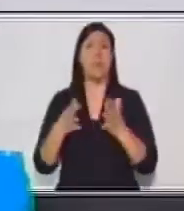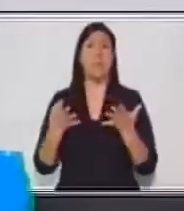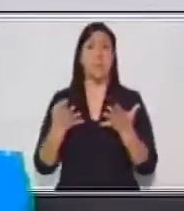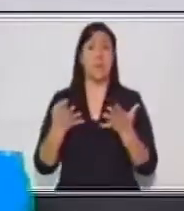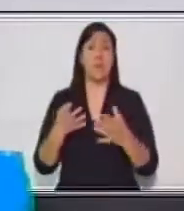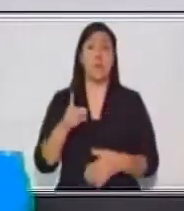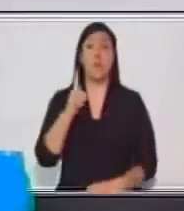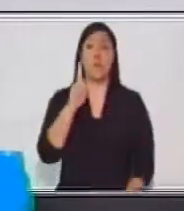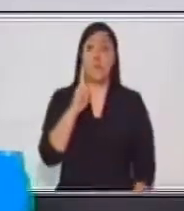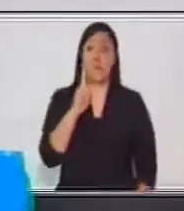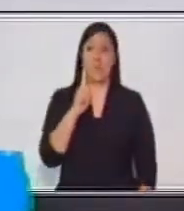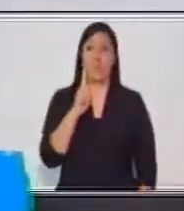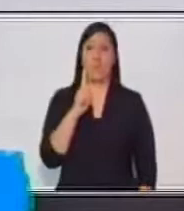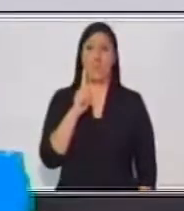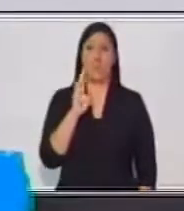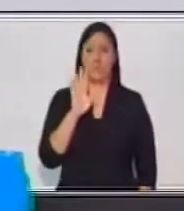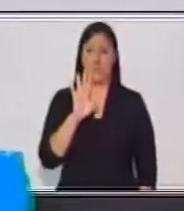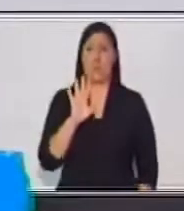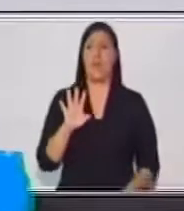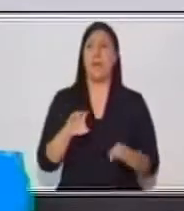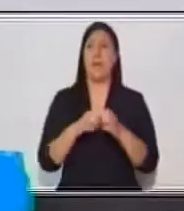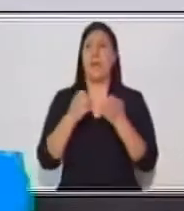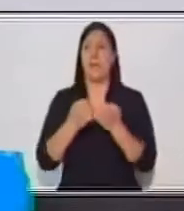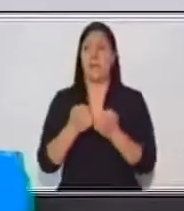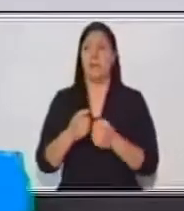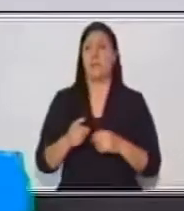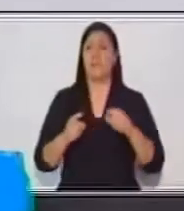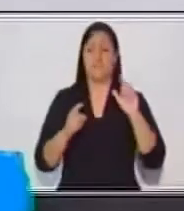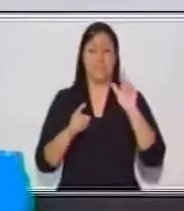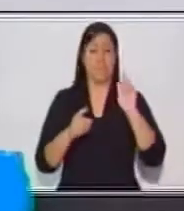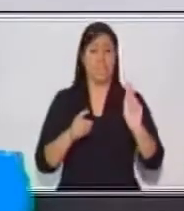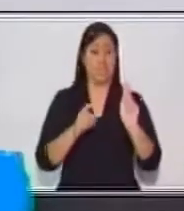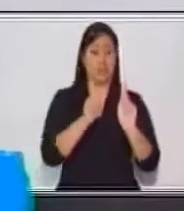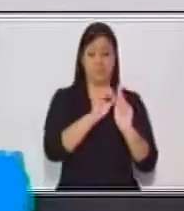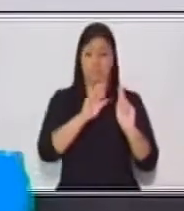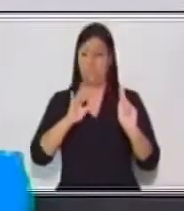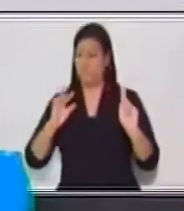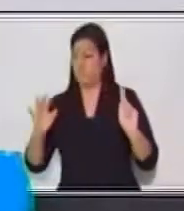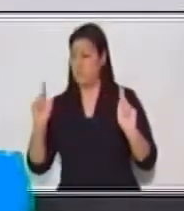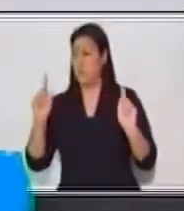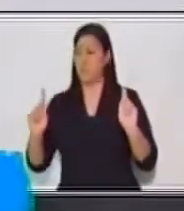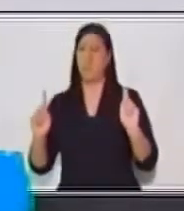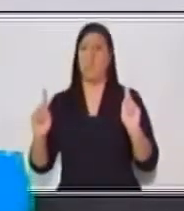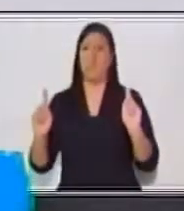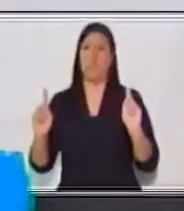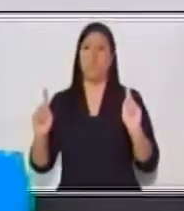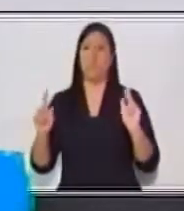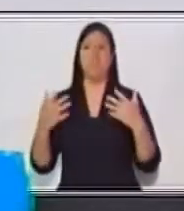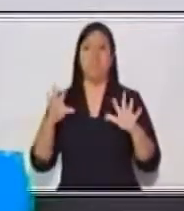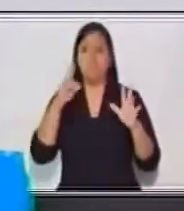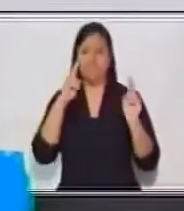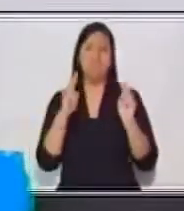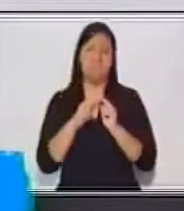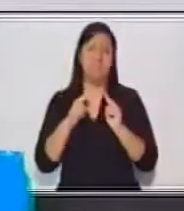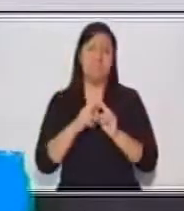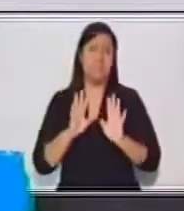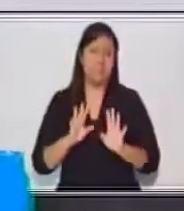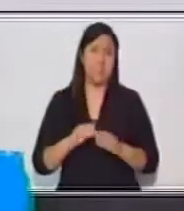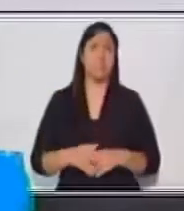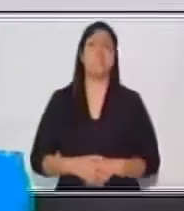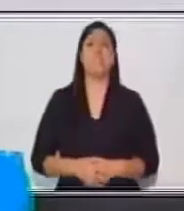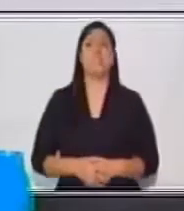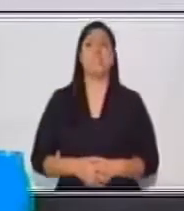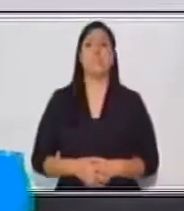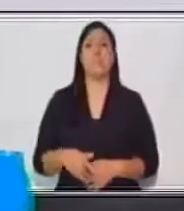1. Llenamos entonces porque conocemos ese. Ahora, veamos,